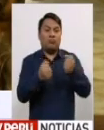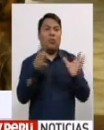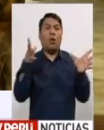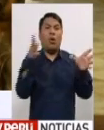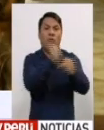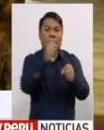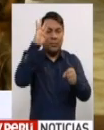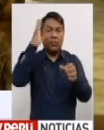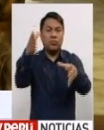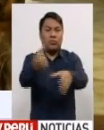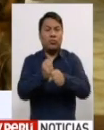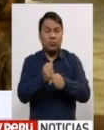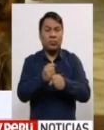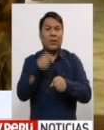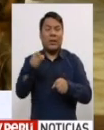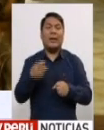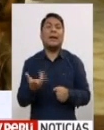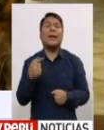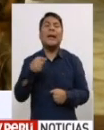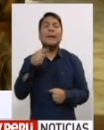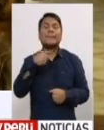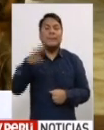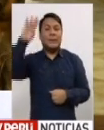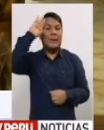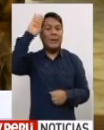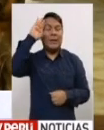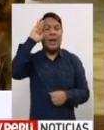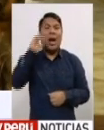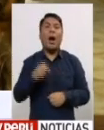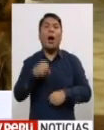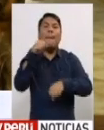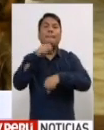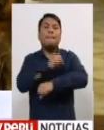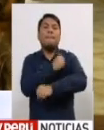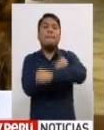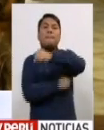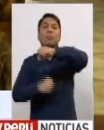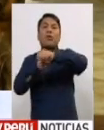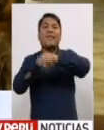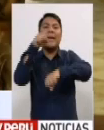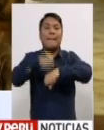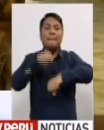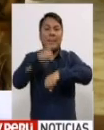de la Divincri de Puente Piedra, quienes estaban extorsionando con 20 mil soles a un